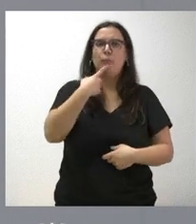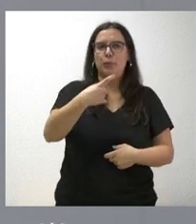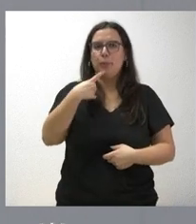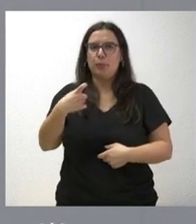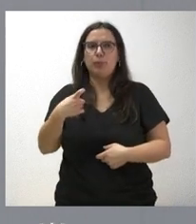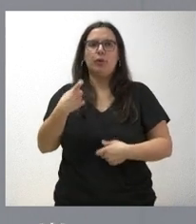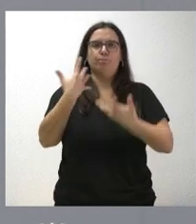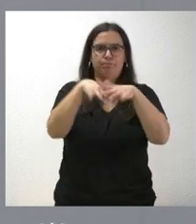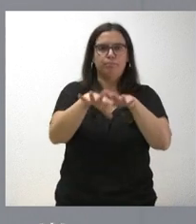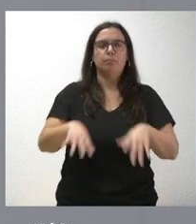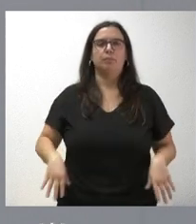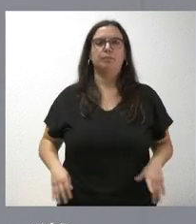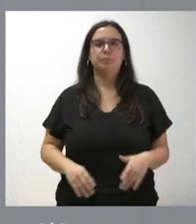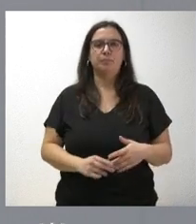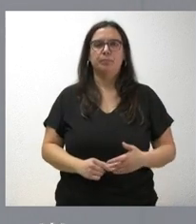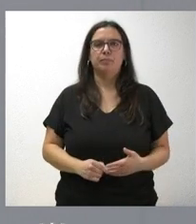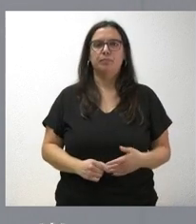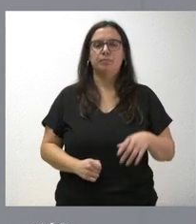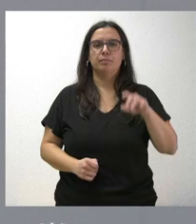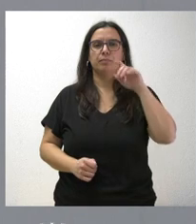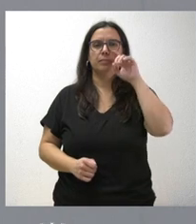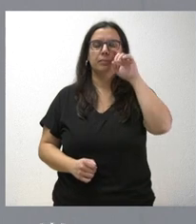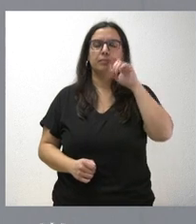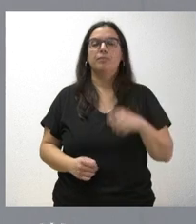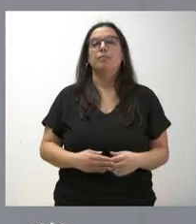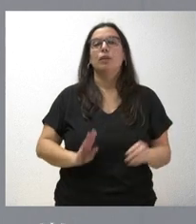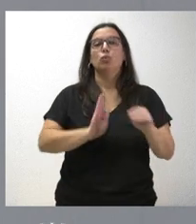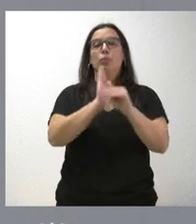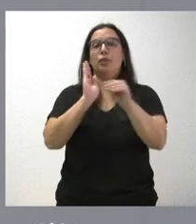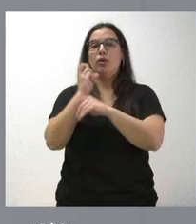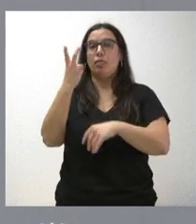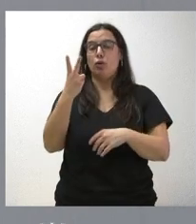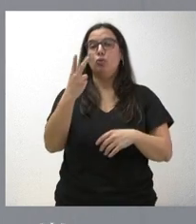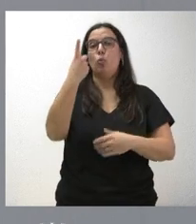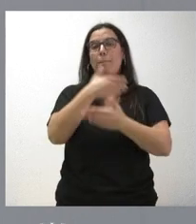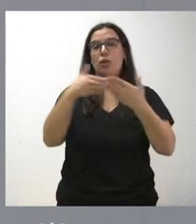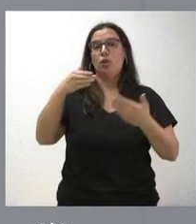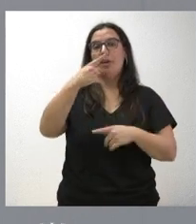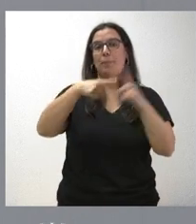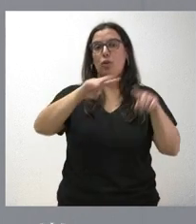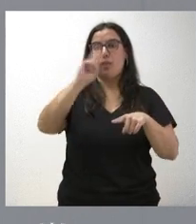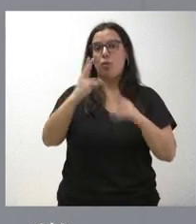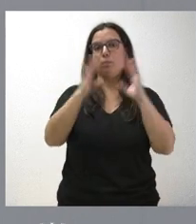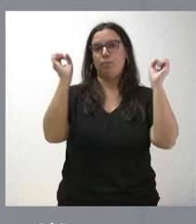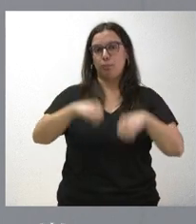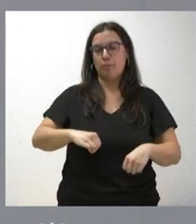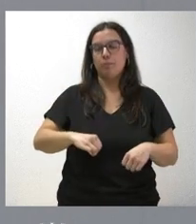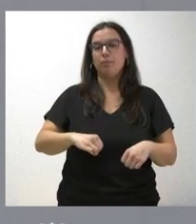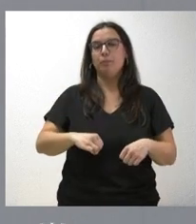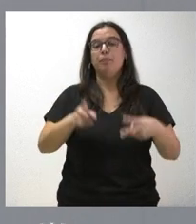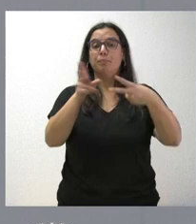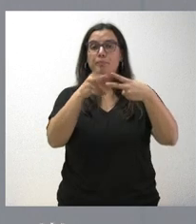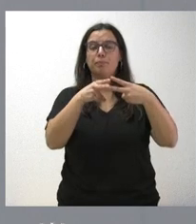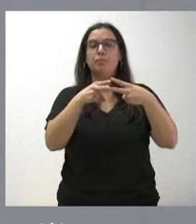de integración se aprueban dos subvenciones por valor de millón y medio de euros en sendas